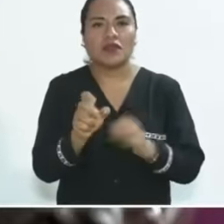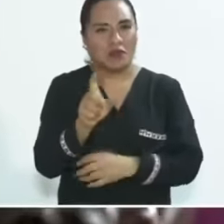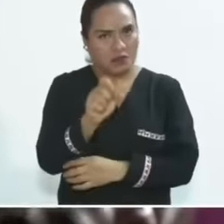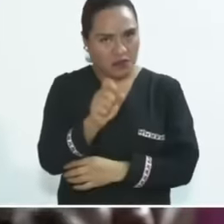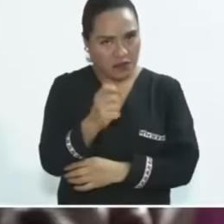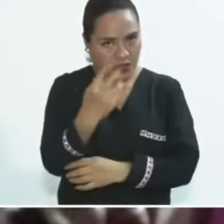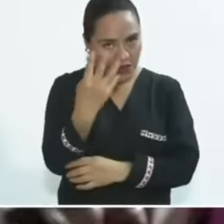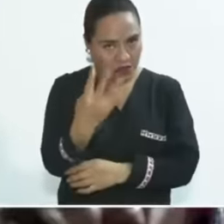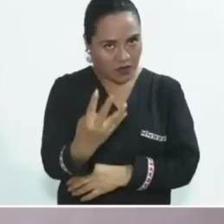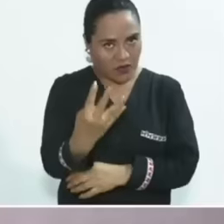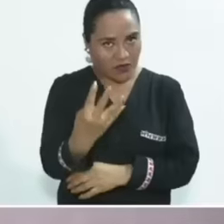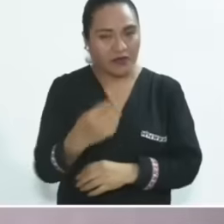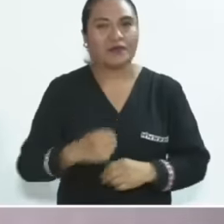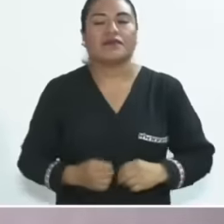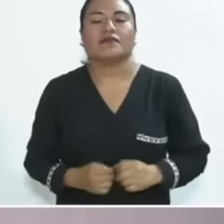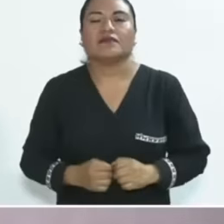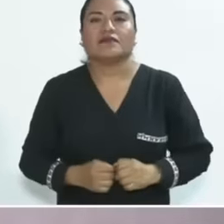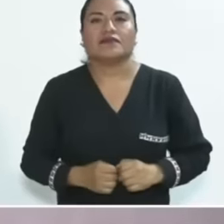1824.